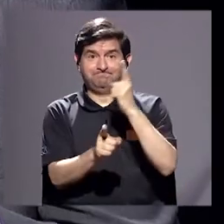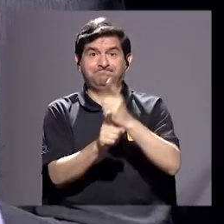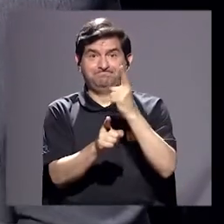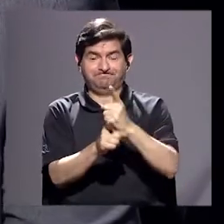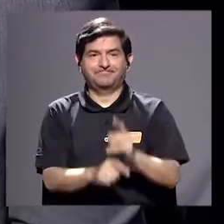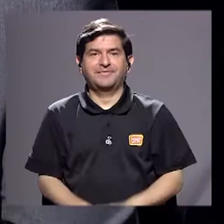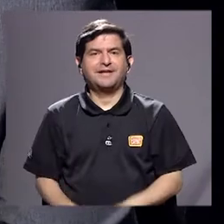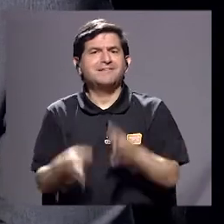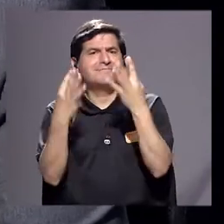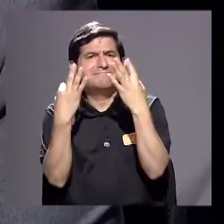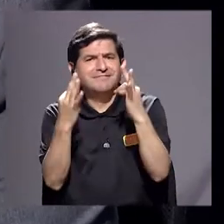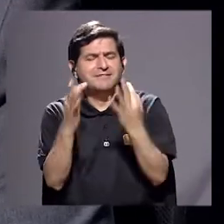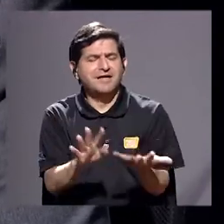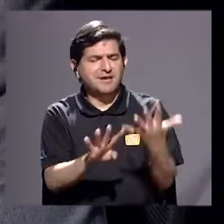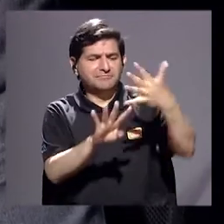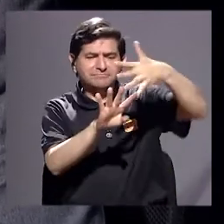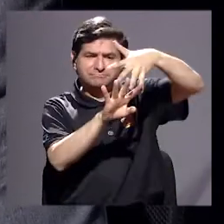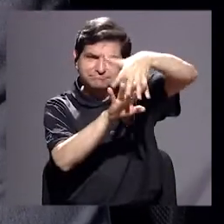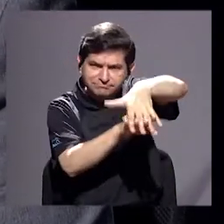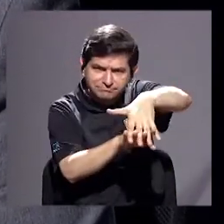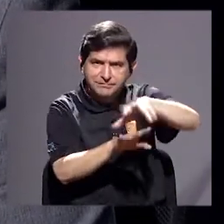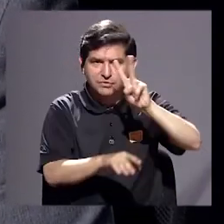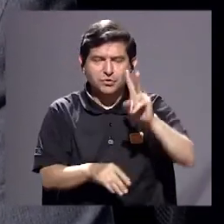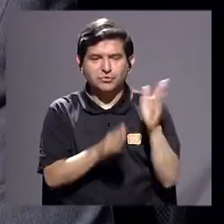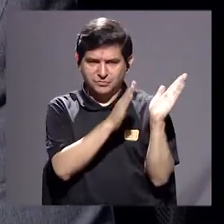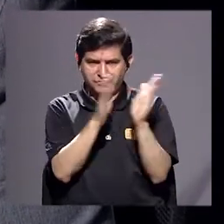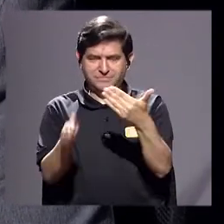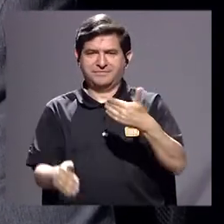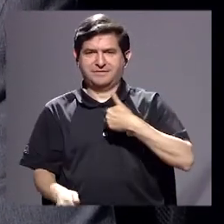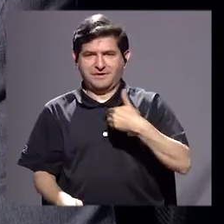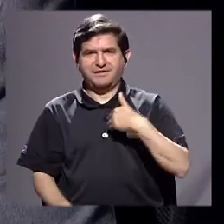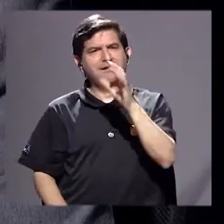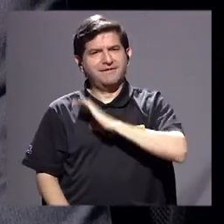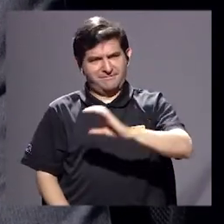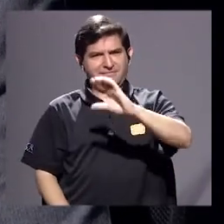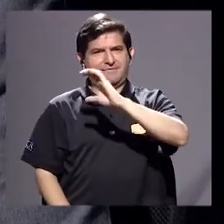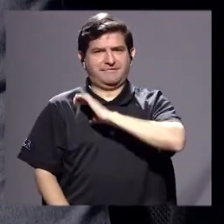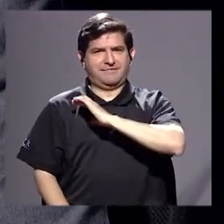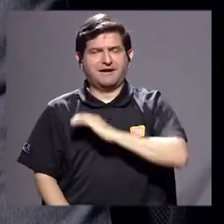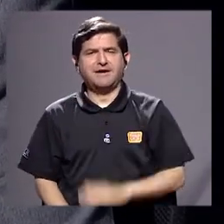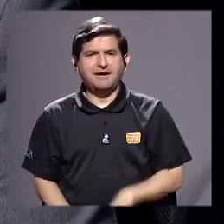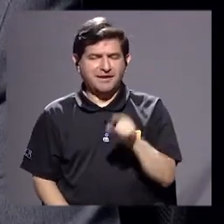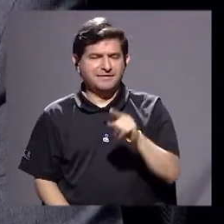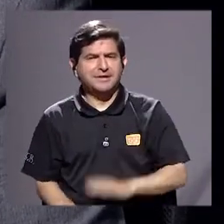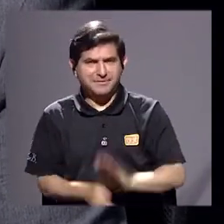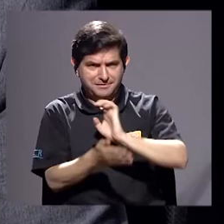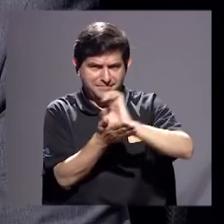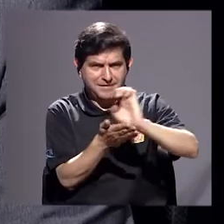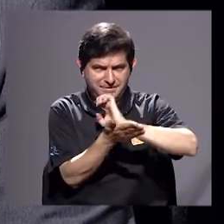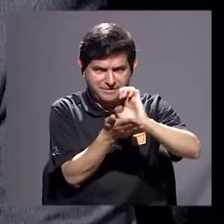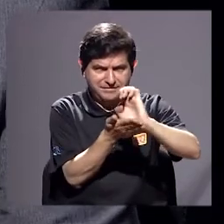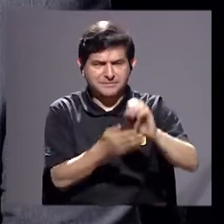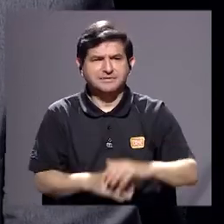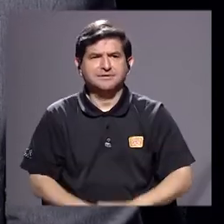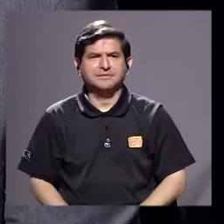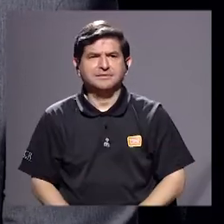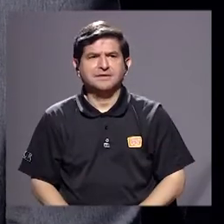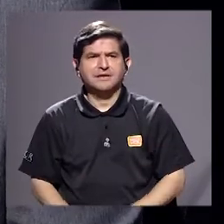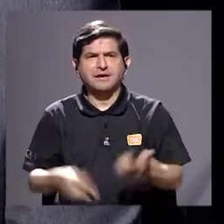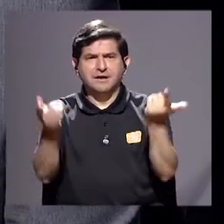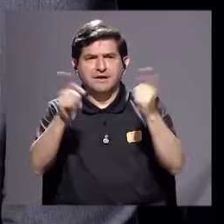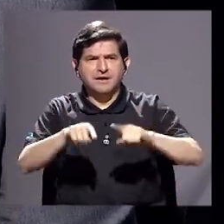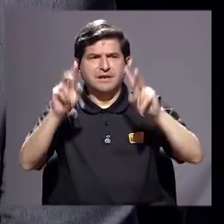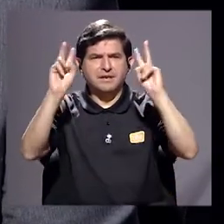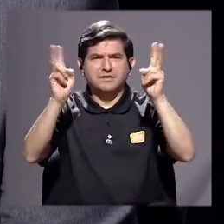poco tratamos de integrar esas esas dos formaciones que tienen un carácter bastante preventivo justamente los los